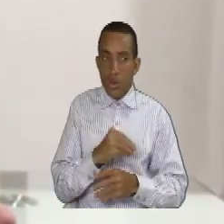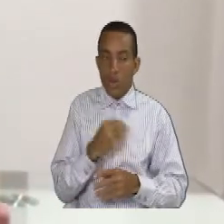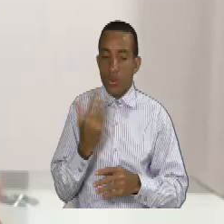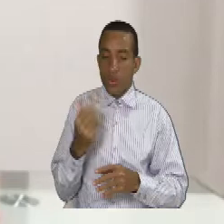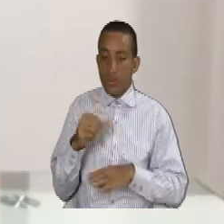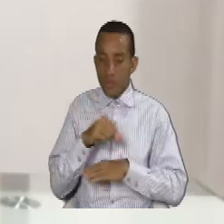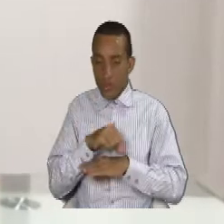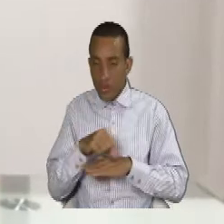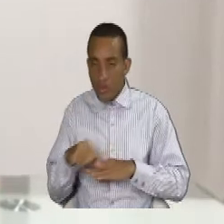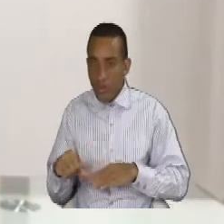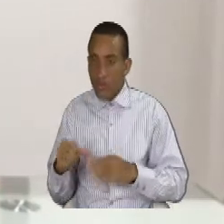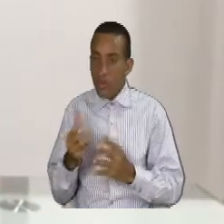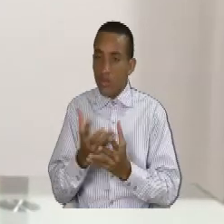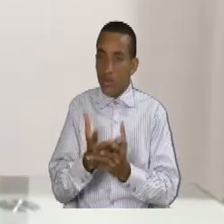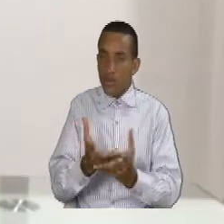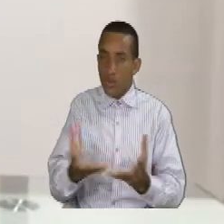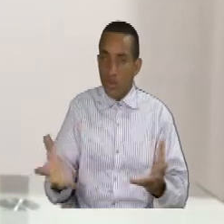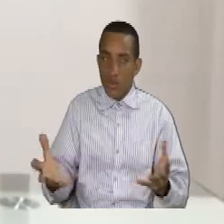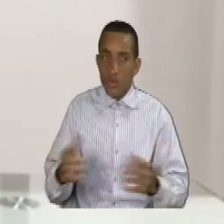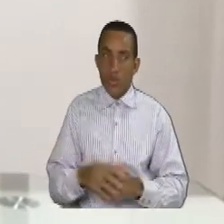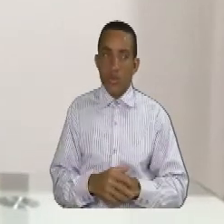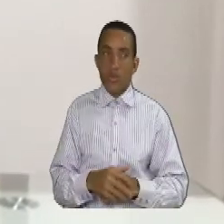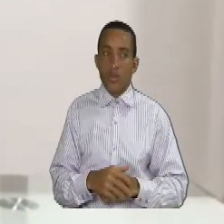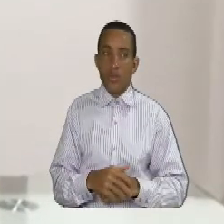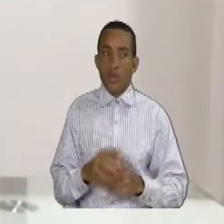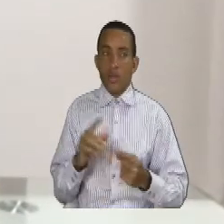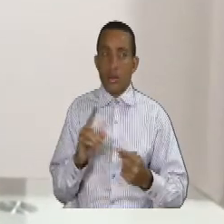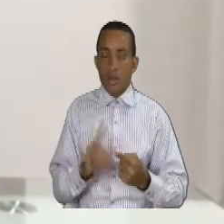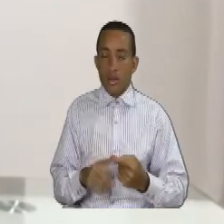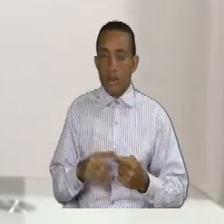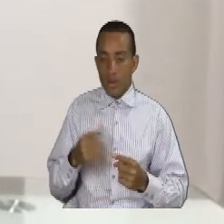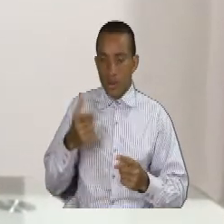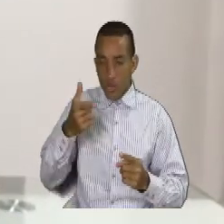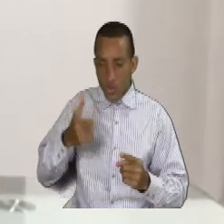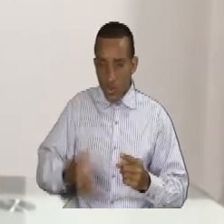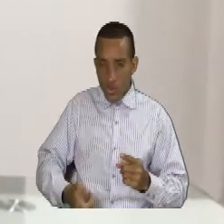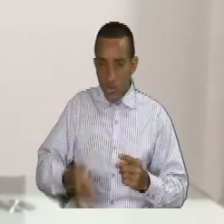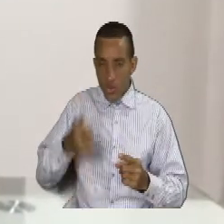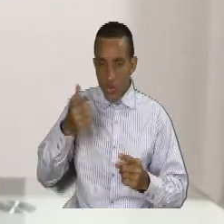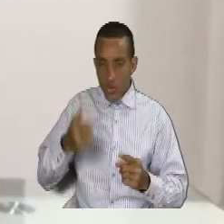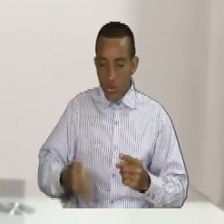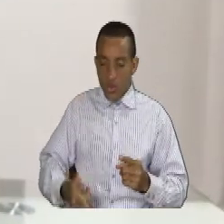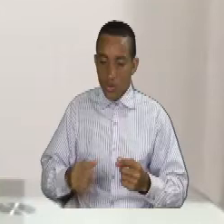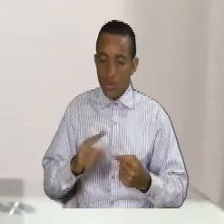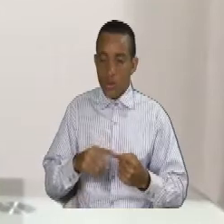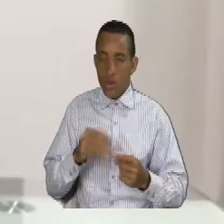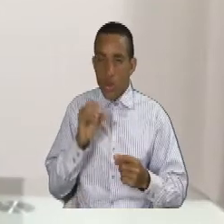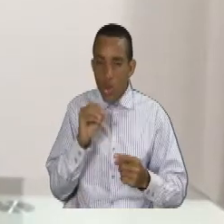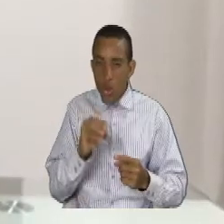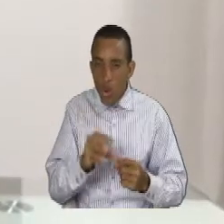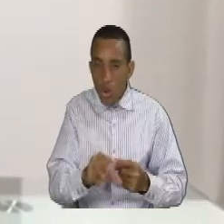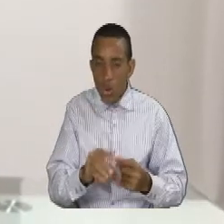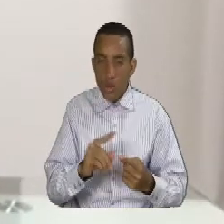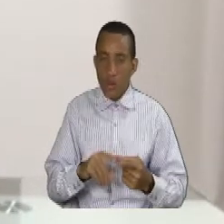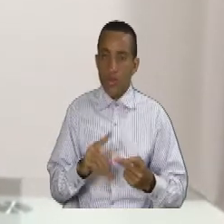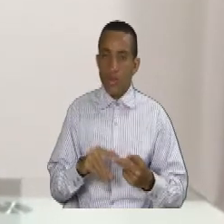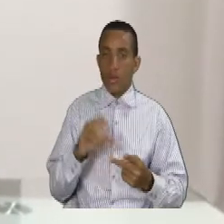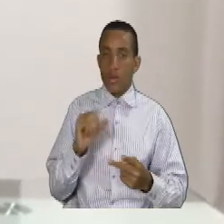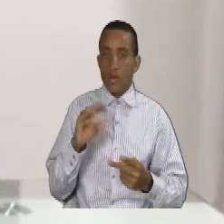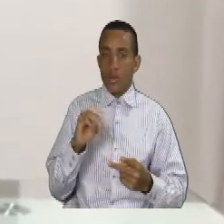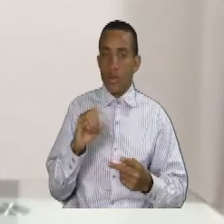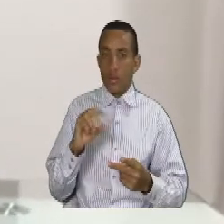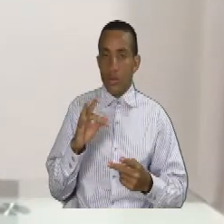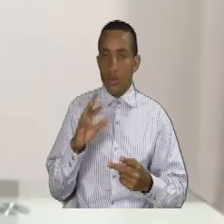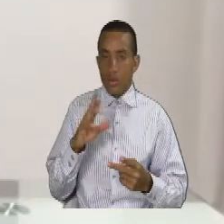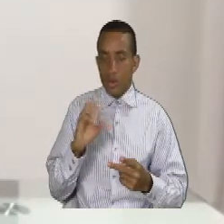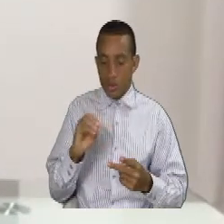estética, como cuáles, como lipoláser, liposucción tradicional, mamoplastia aumento, mamoplastia de